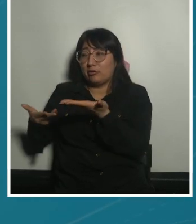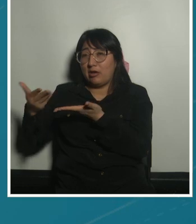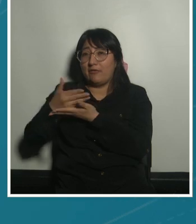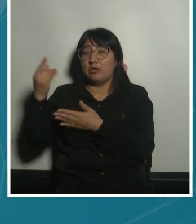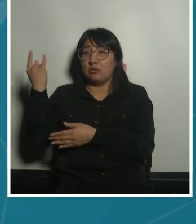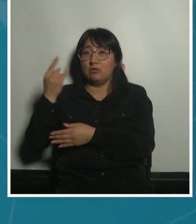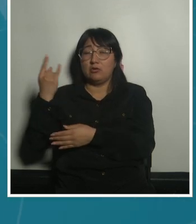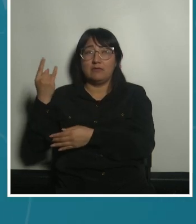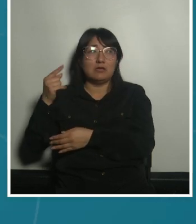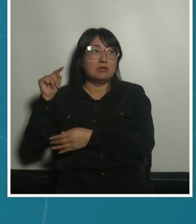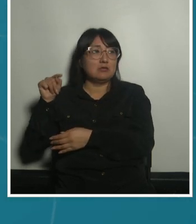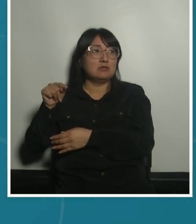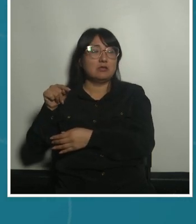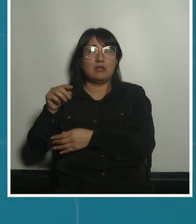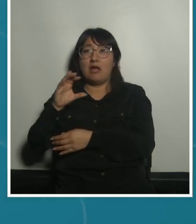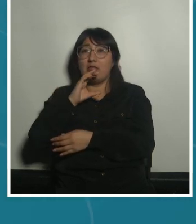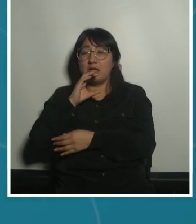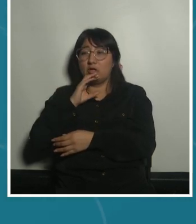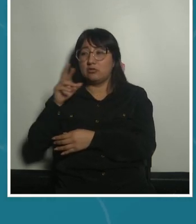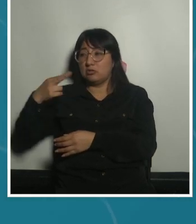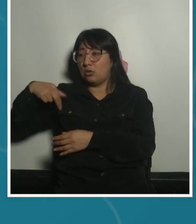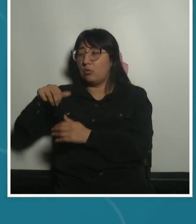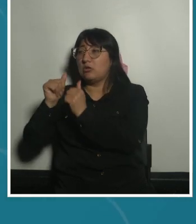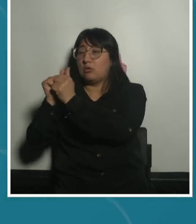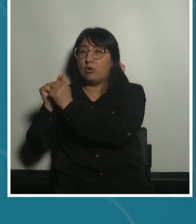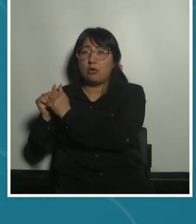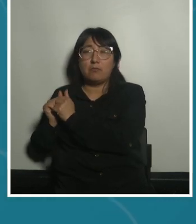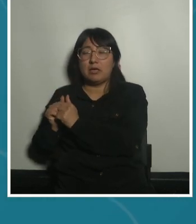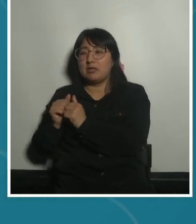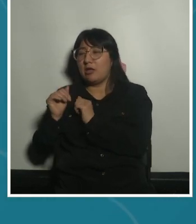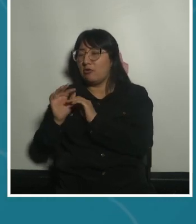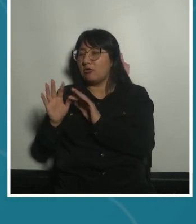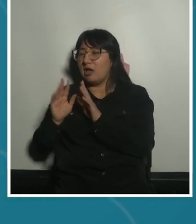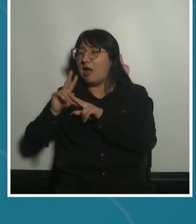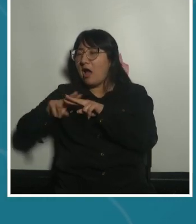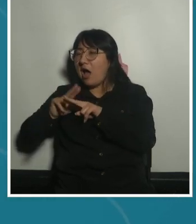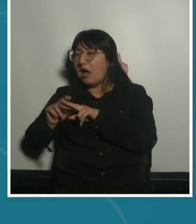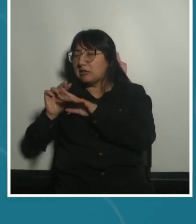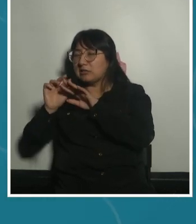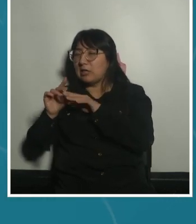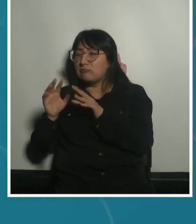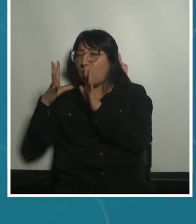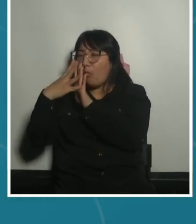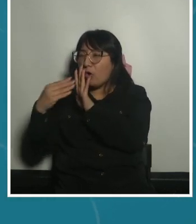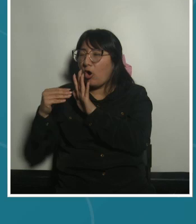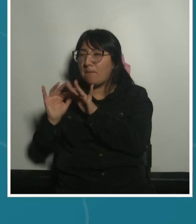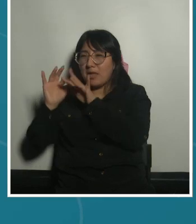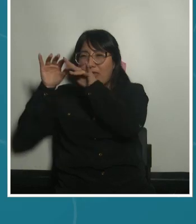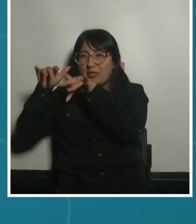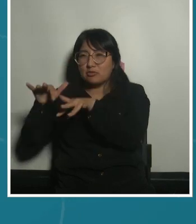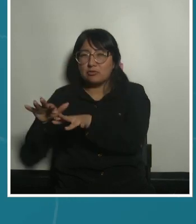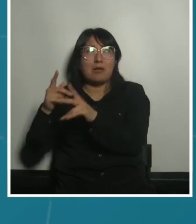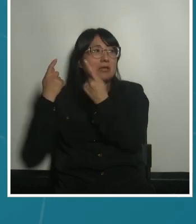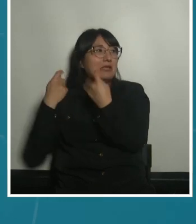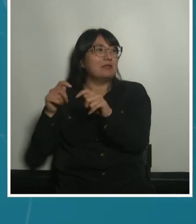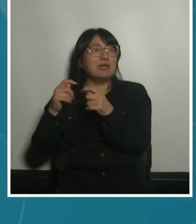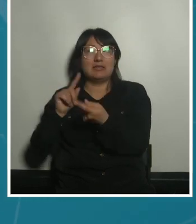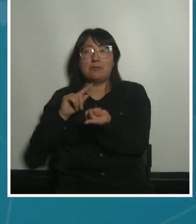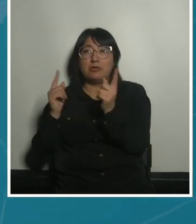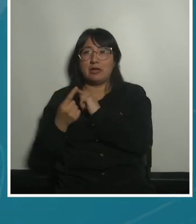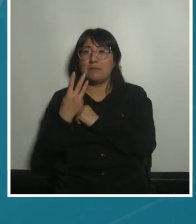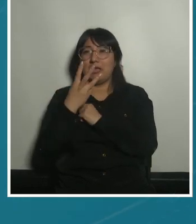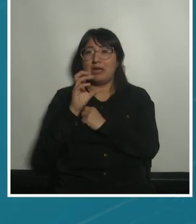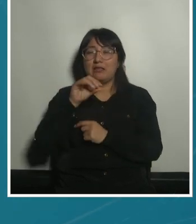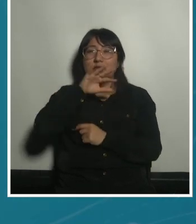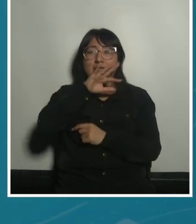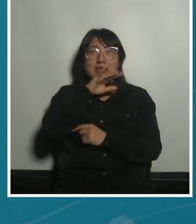Universidad Santísima de Concepción, nuestros colegas que modelan tsunami, y estamos tratando de reducir en 30